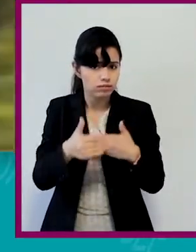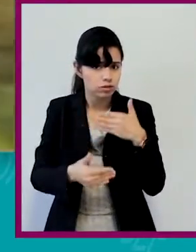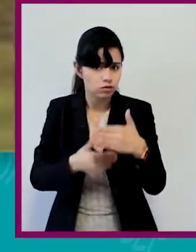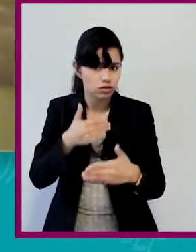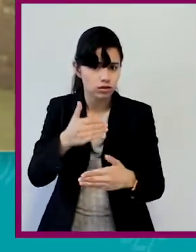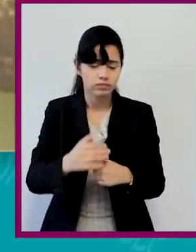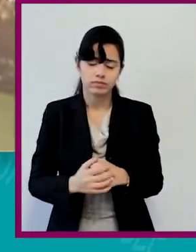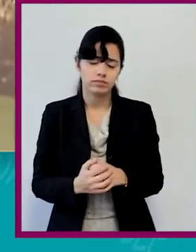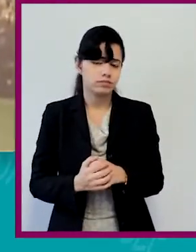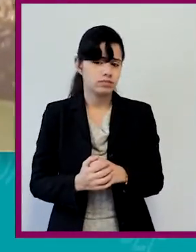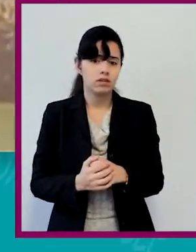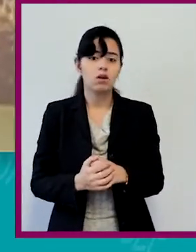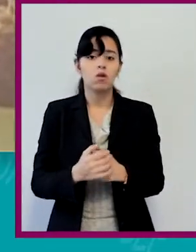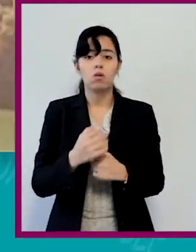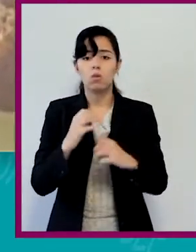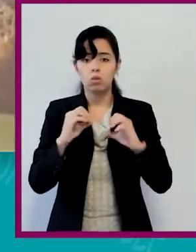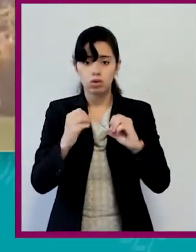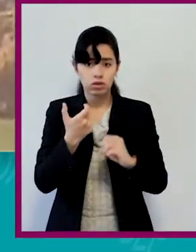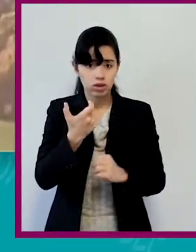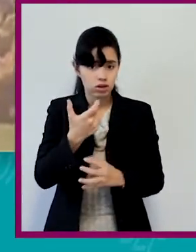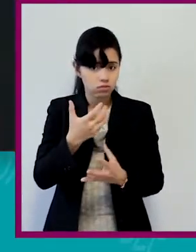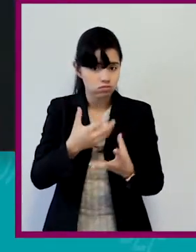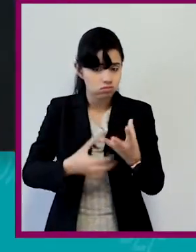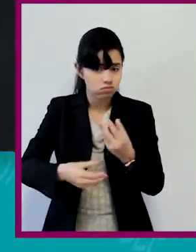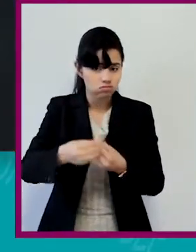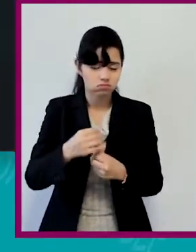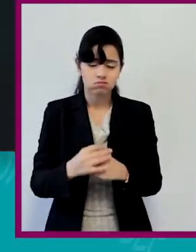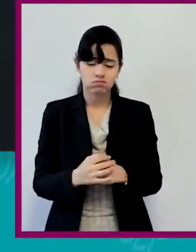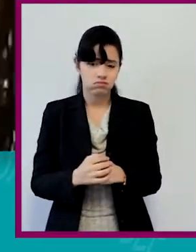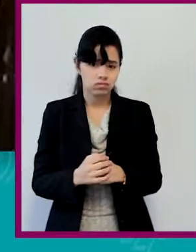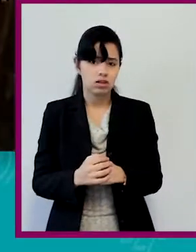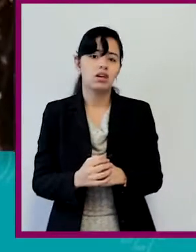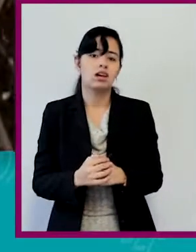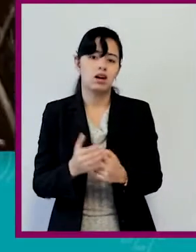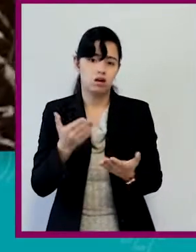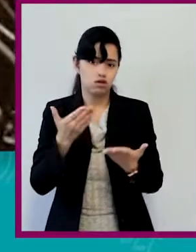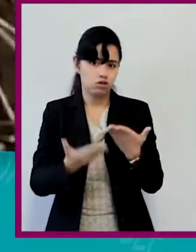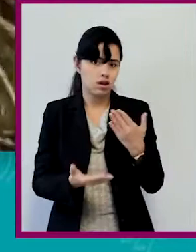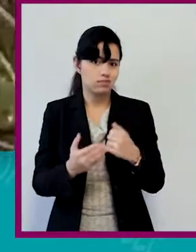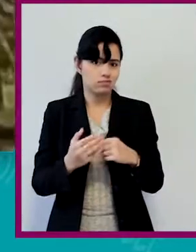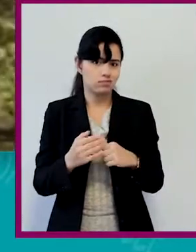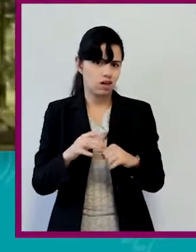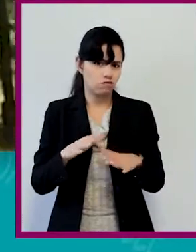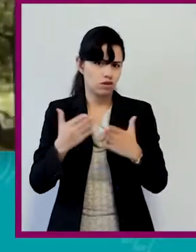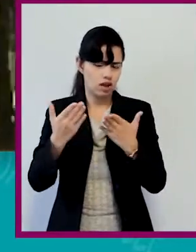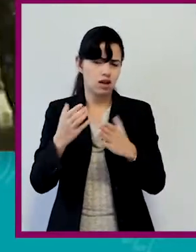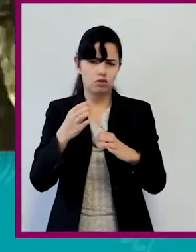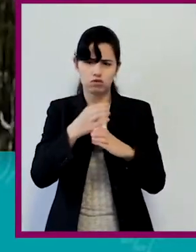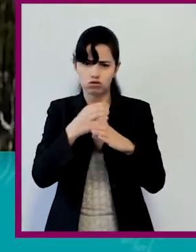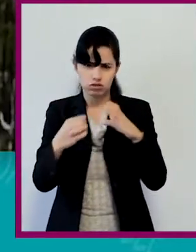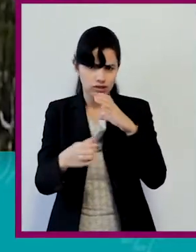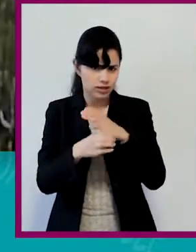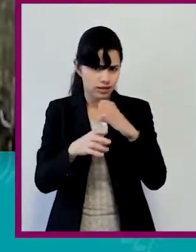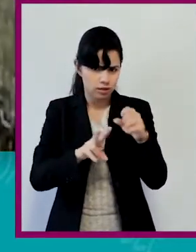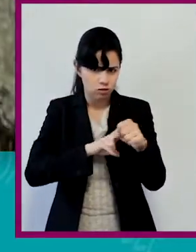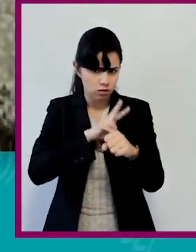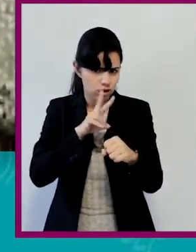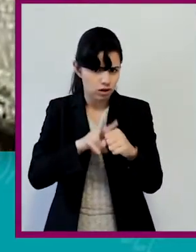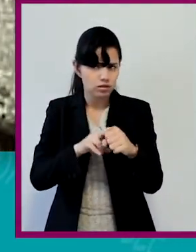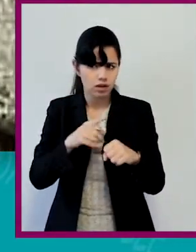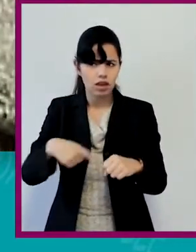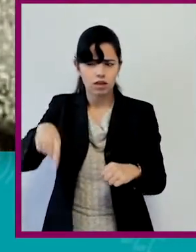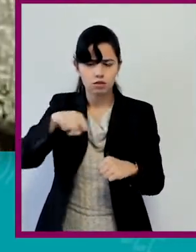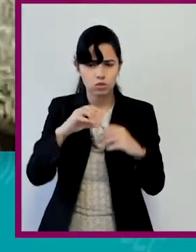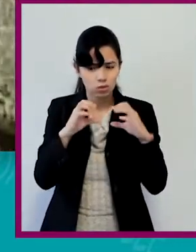ahora resulta que por el manejo de los recursos naturales, muchos de ellos coinciden con áreas naturales protegidas, porque ellos supieron